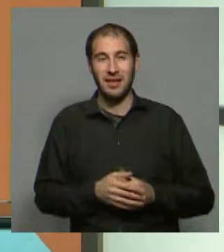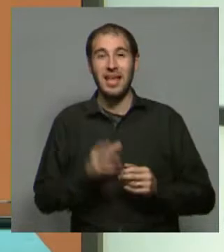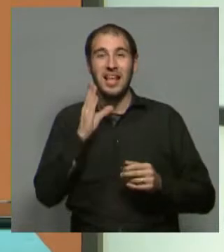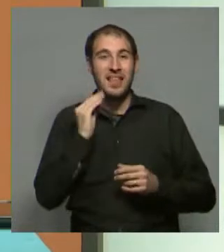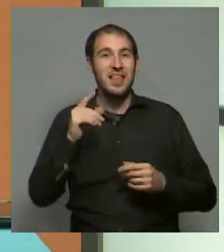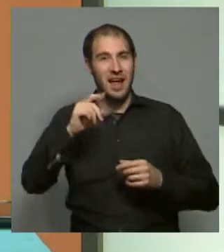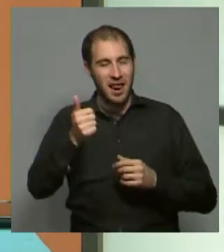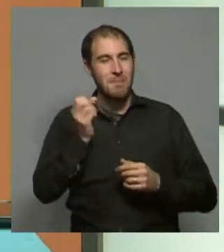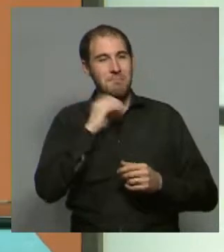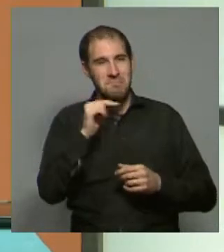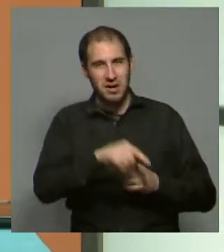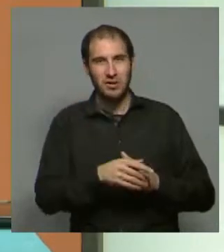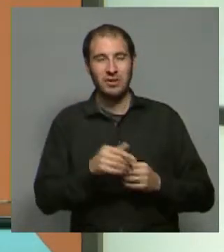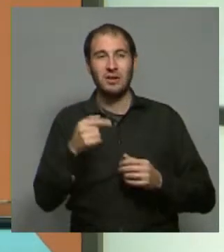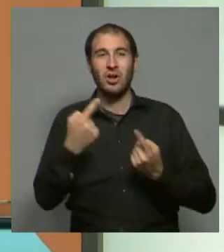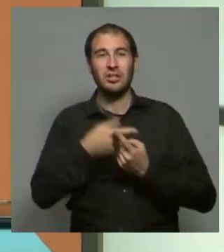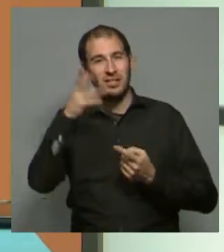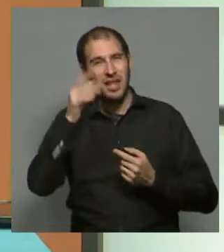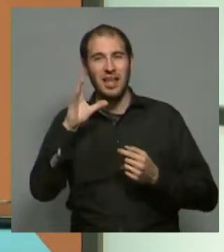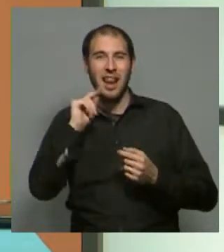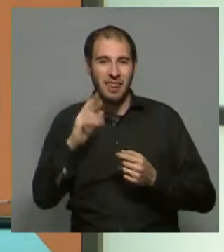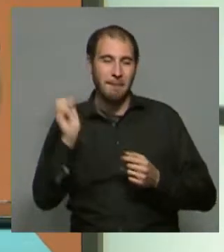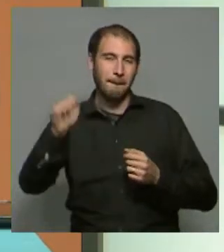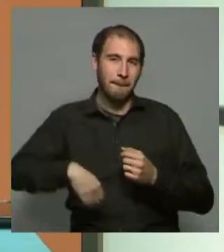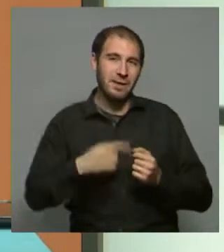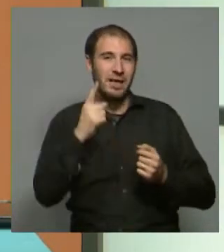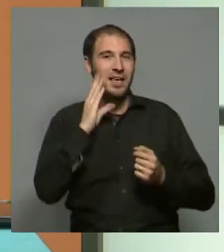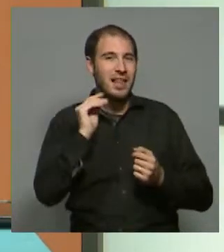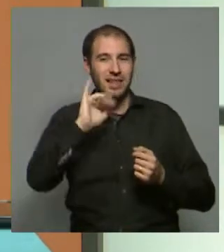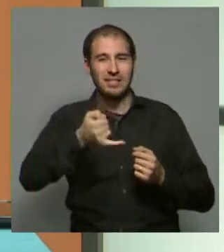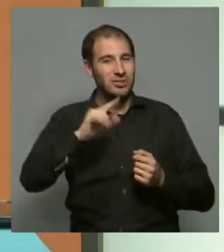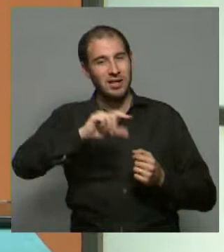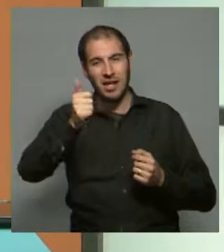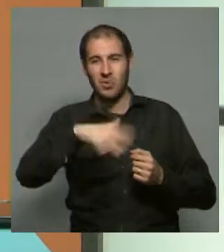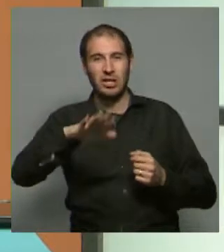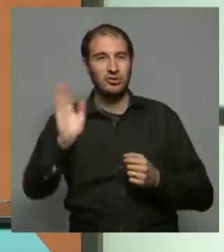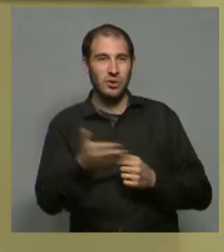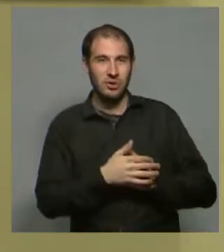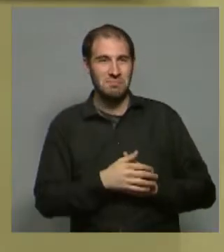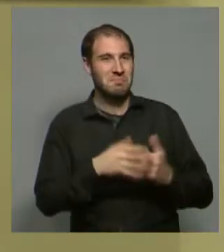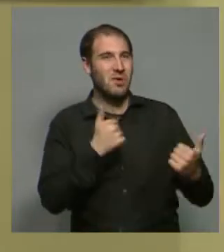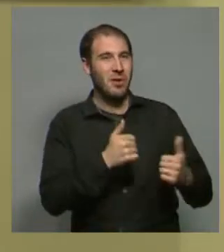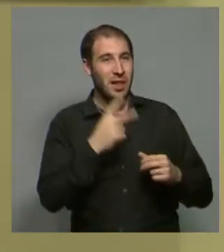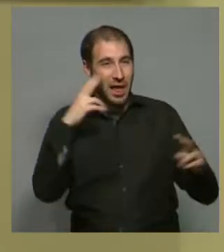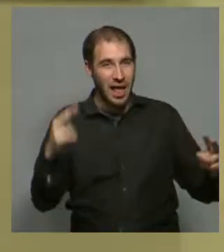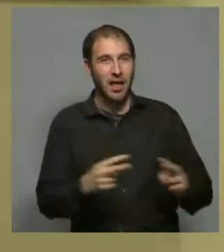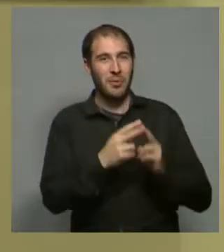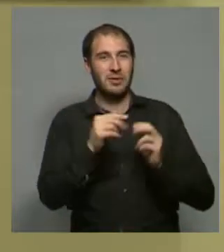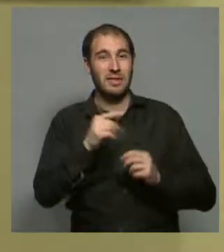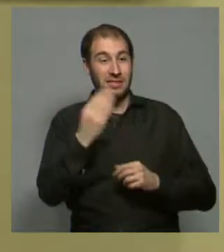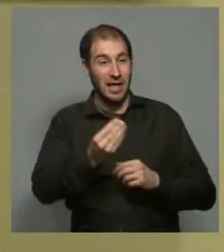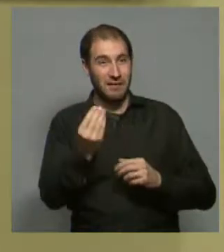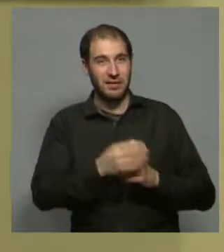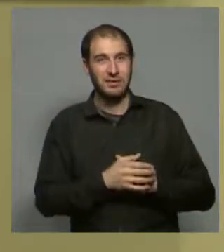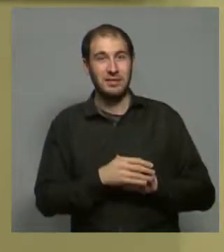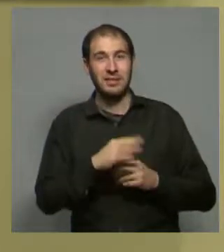Inglaterra, bienvenido sea, si se pierde con Italia, con Irlanda, no me interesa, pero a Inglaterra hay que ganarle siempre en todos lados. Buenísimo, son encuentros entonces el sábado,